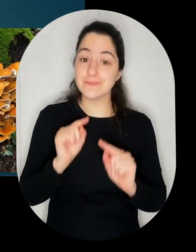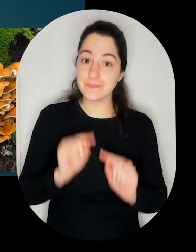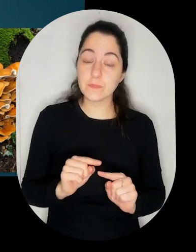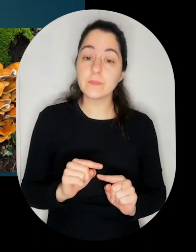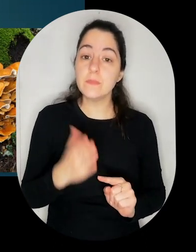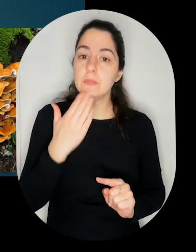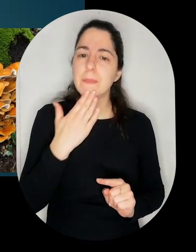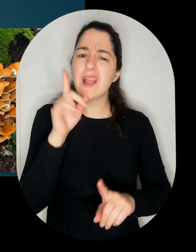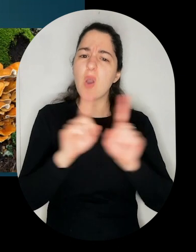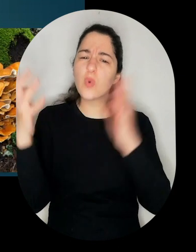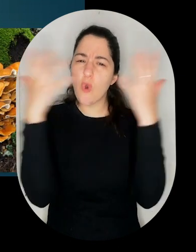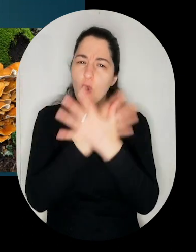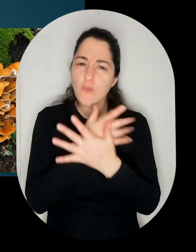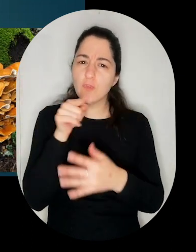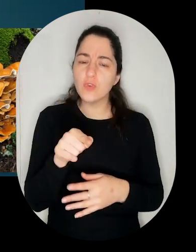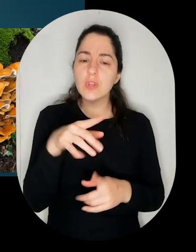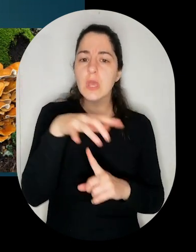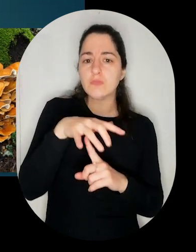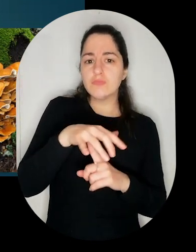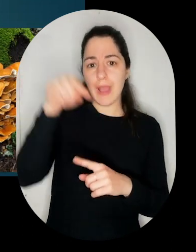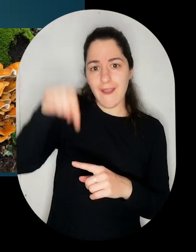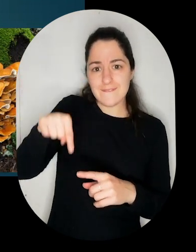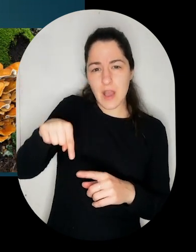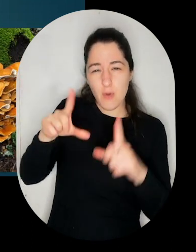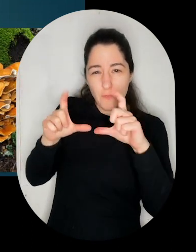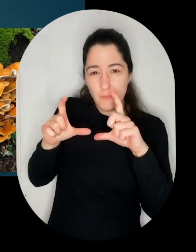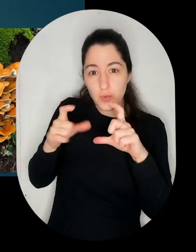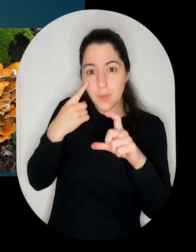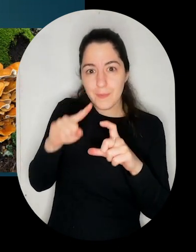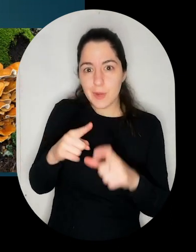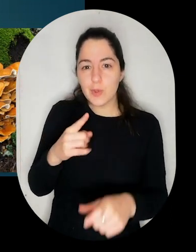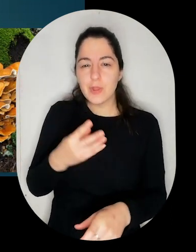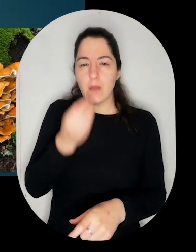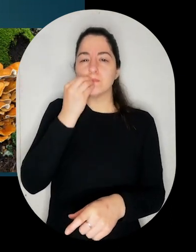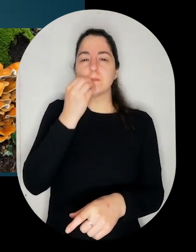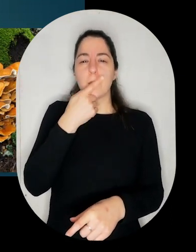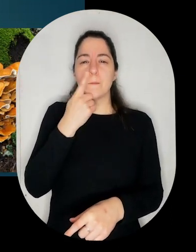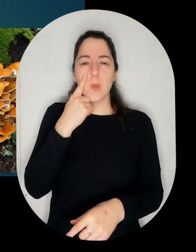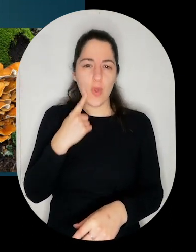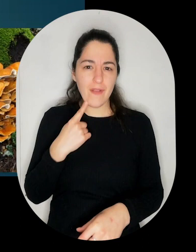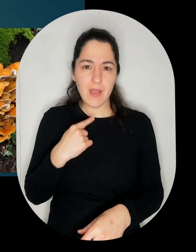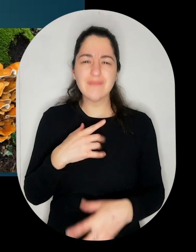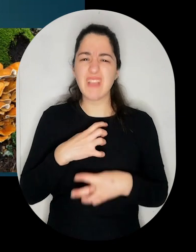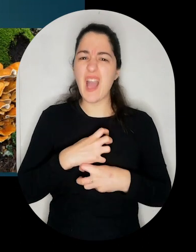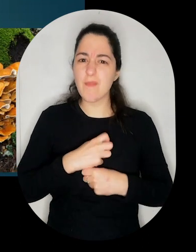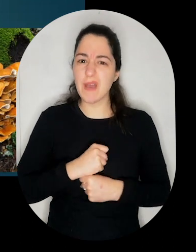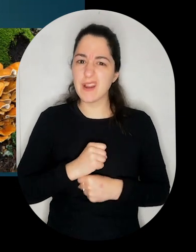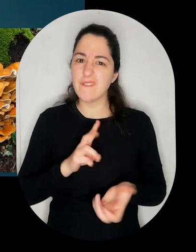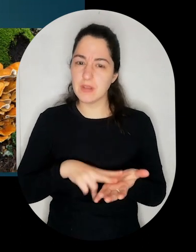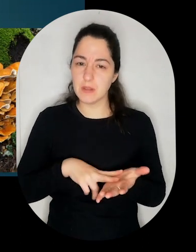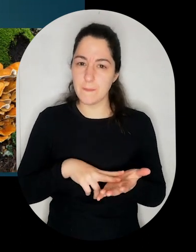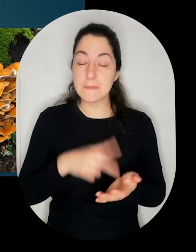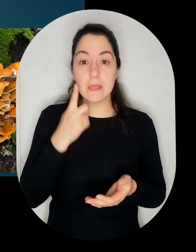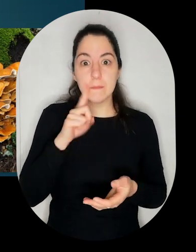Bondarcevia waikatensis, que es una especie muy parecida, si se fijan, en la esquina inferior, pero que al probarla también es extremadamente amarga. Tampoco es